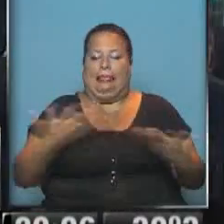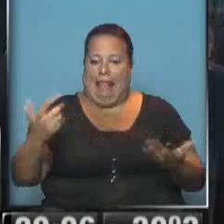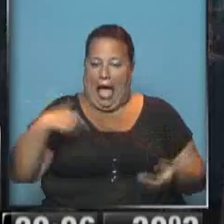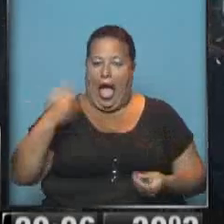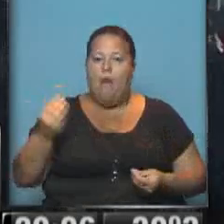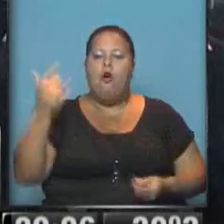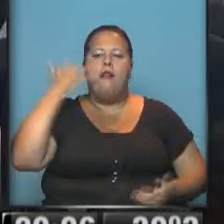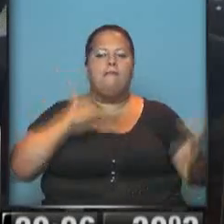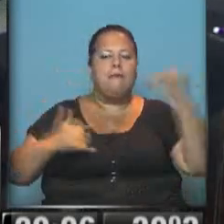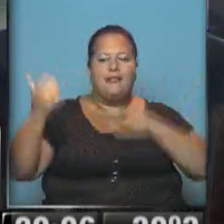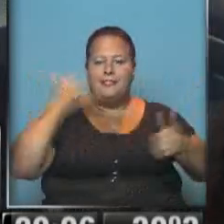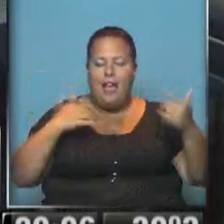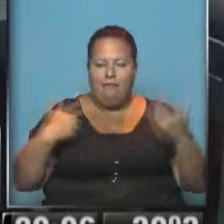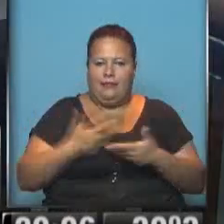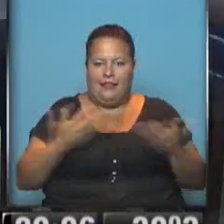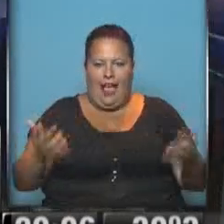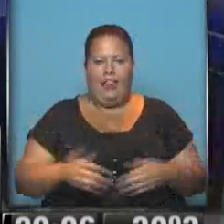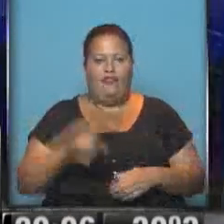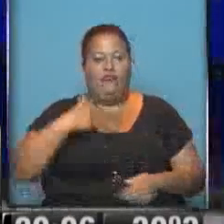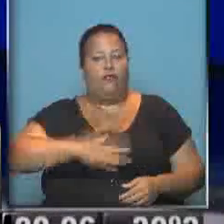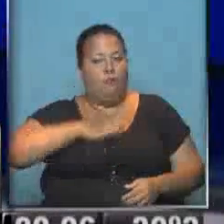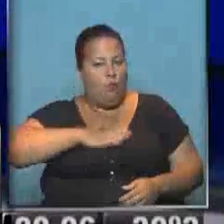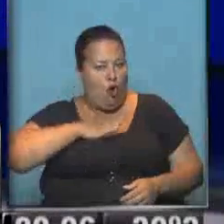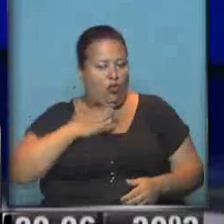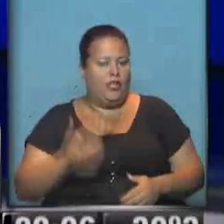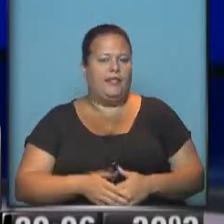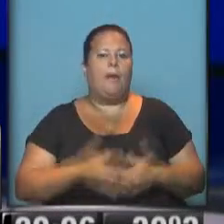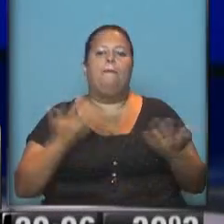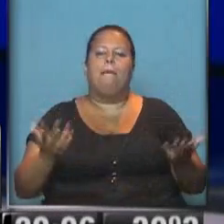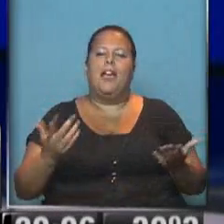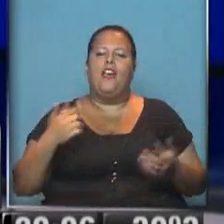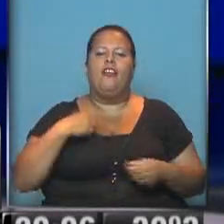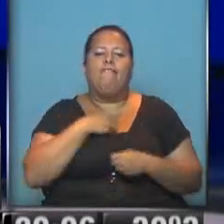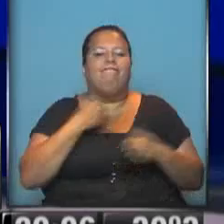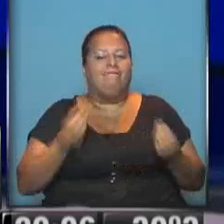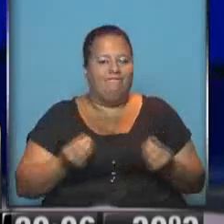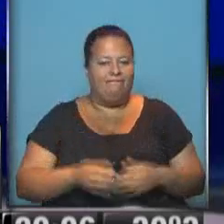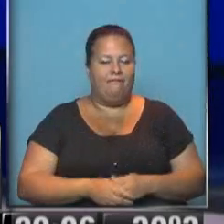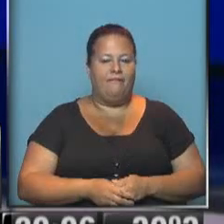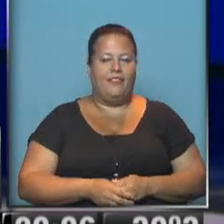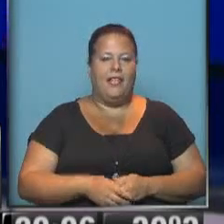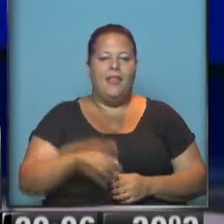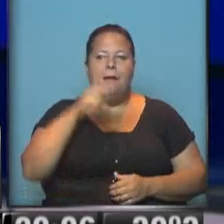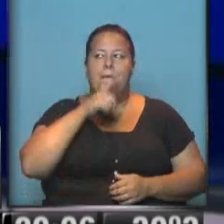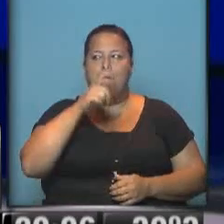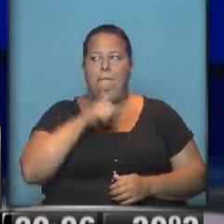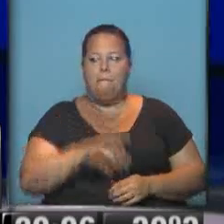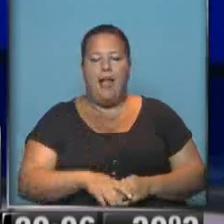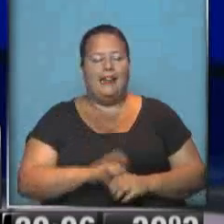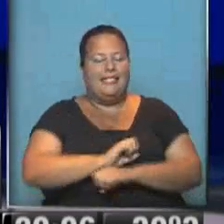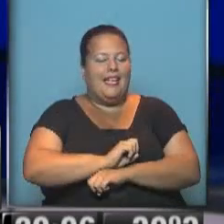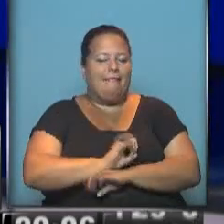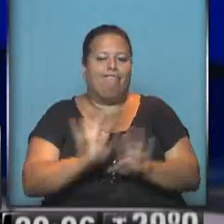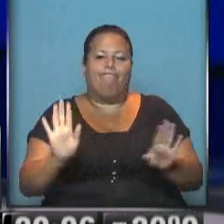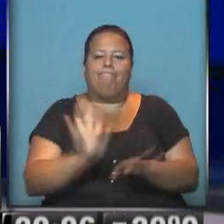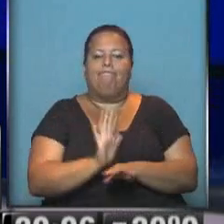por los llamados que me hacían, me alegré muchísimo, pero algo que me pasó, que me parece terriblemente